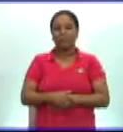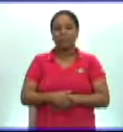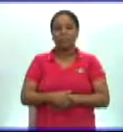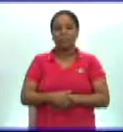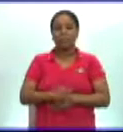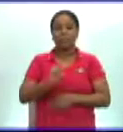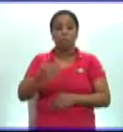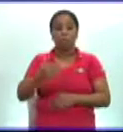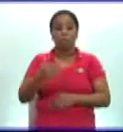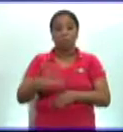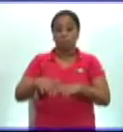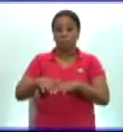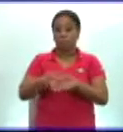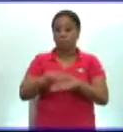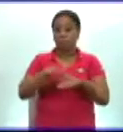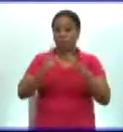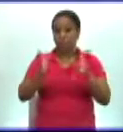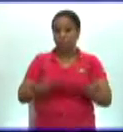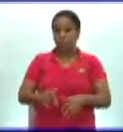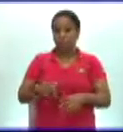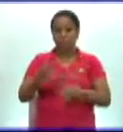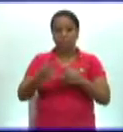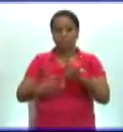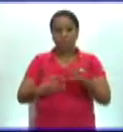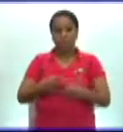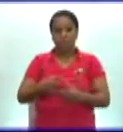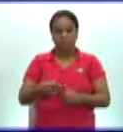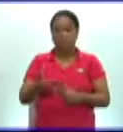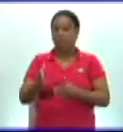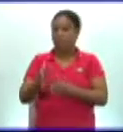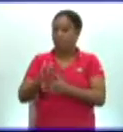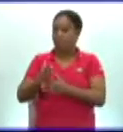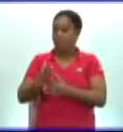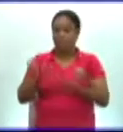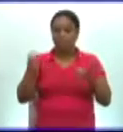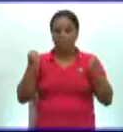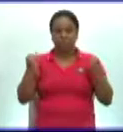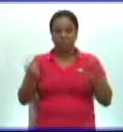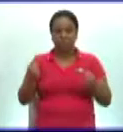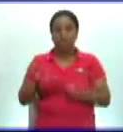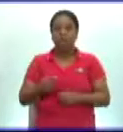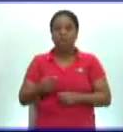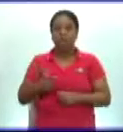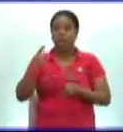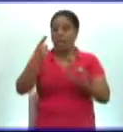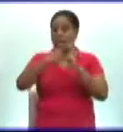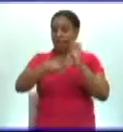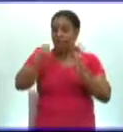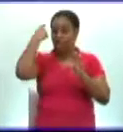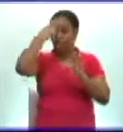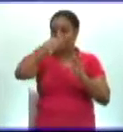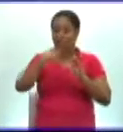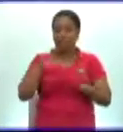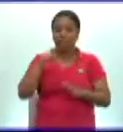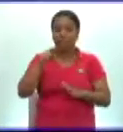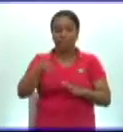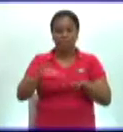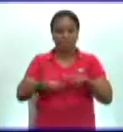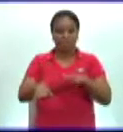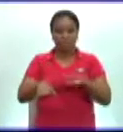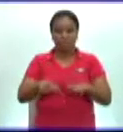Cuando sobre un cuerpo se ejercen varias fuerzas, las características de su